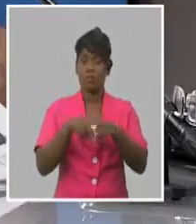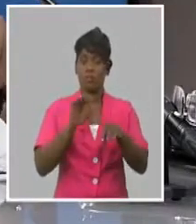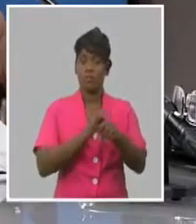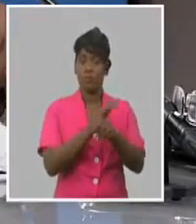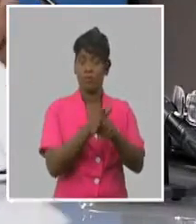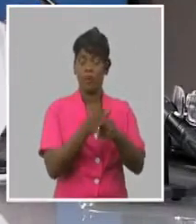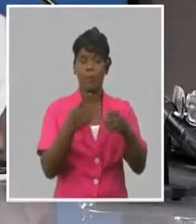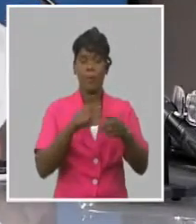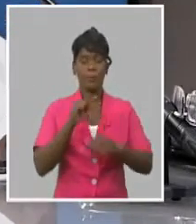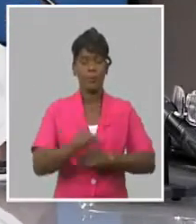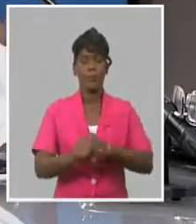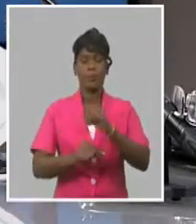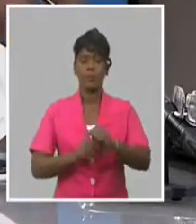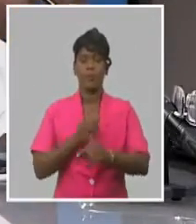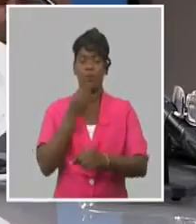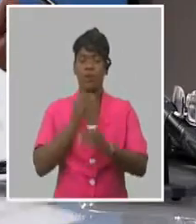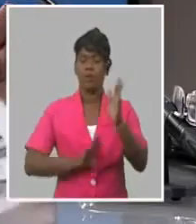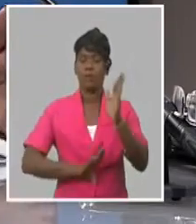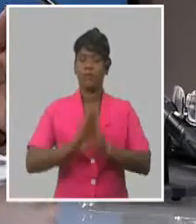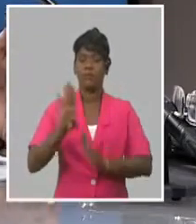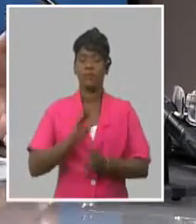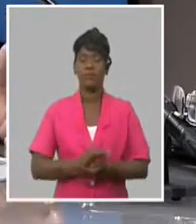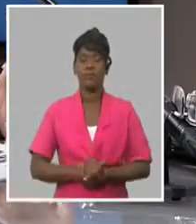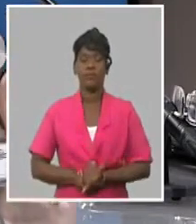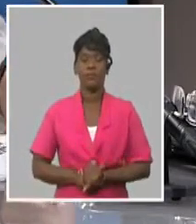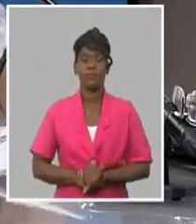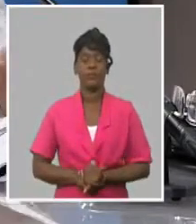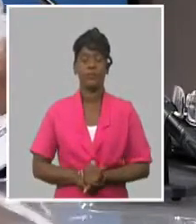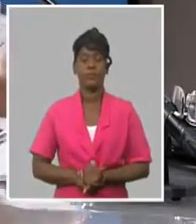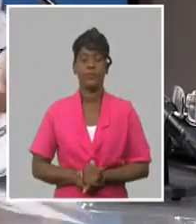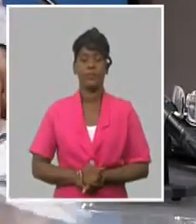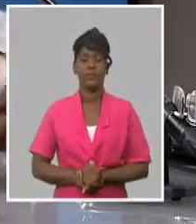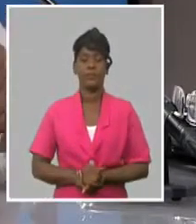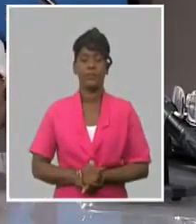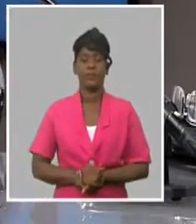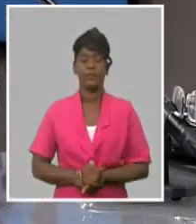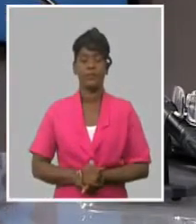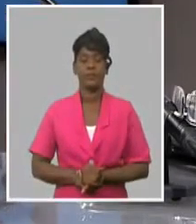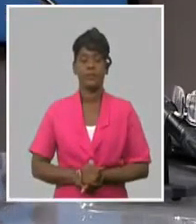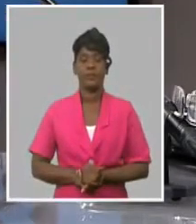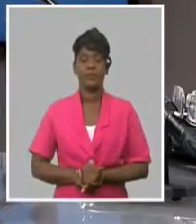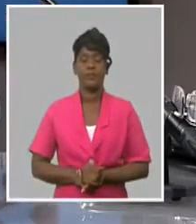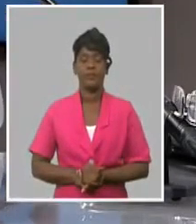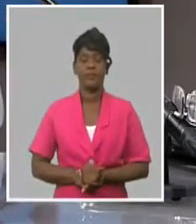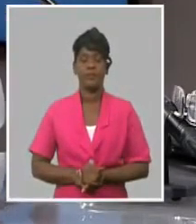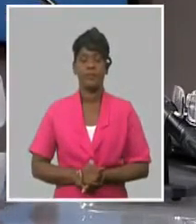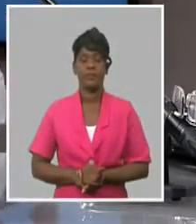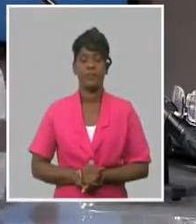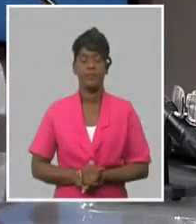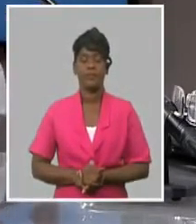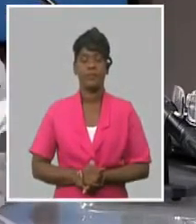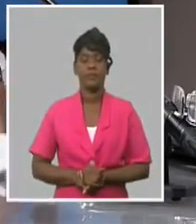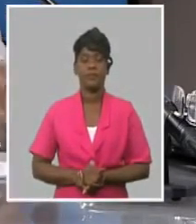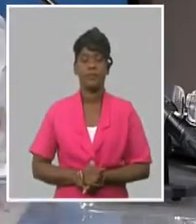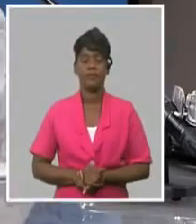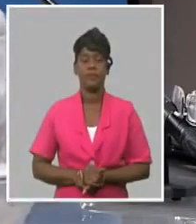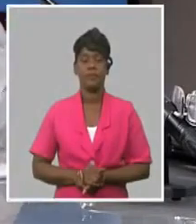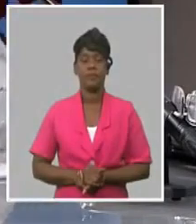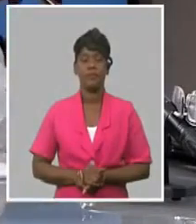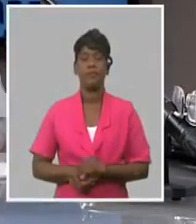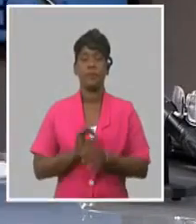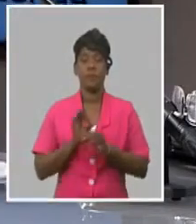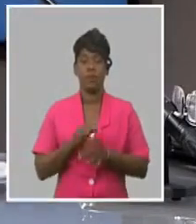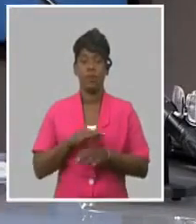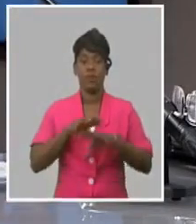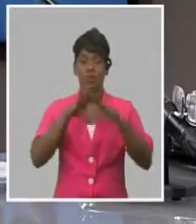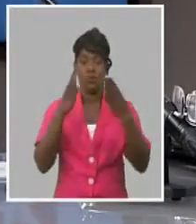demás. Adicionalmente, y termino, que no quiero que se me olvide, junto con todo